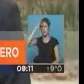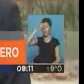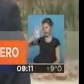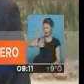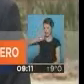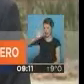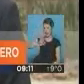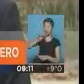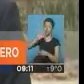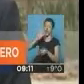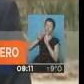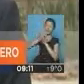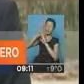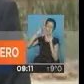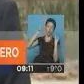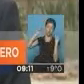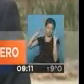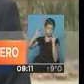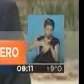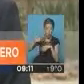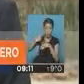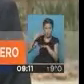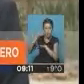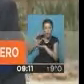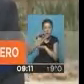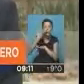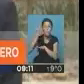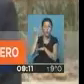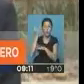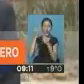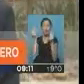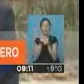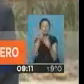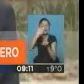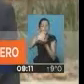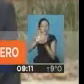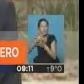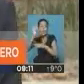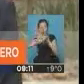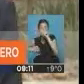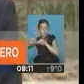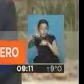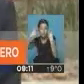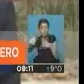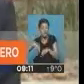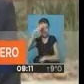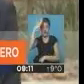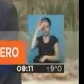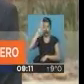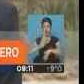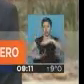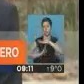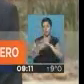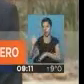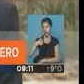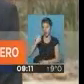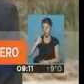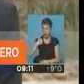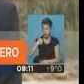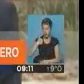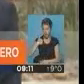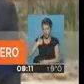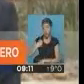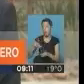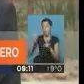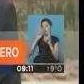terreno que habíamos perdido como líderes en muchas disciplinas científicas en América Latina. Afortunadamente, bueno, este proceso